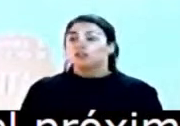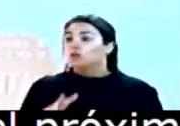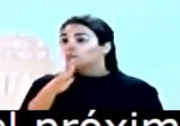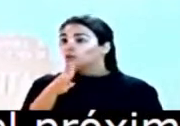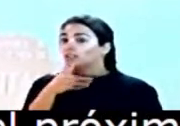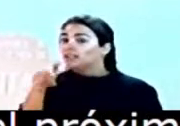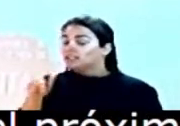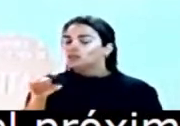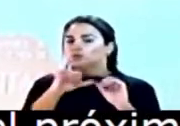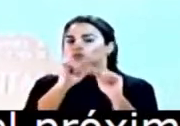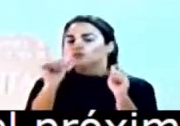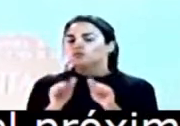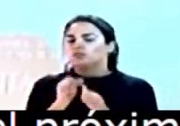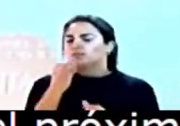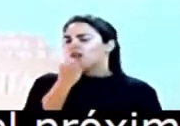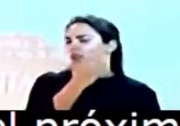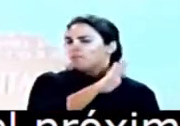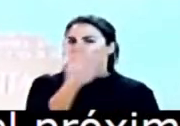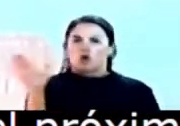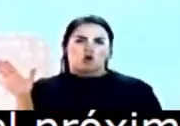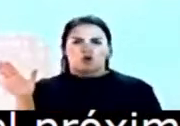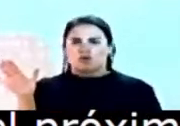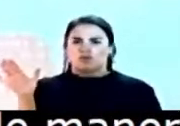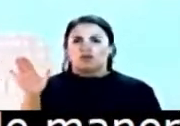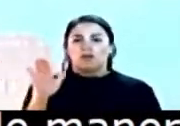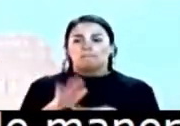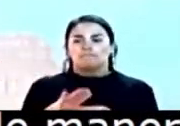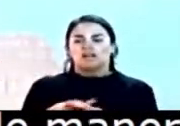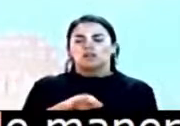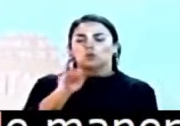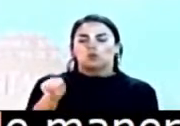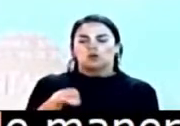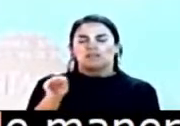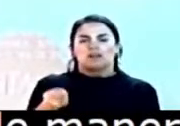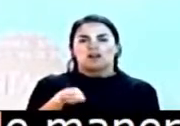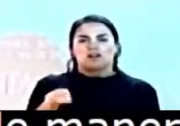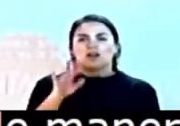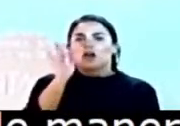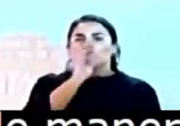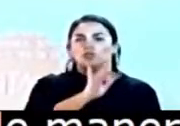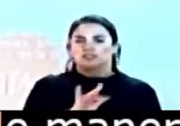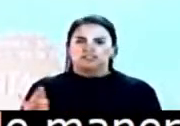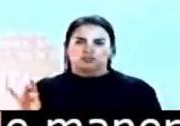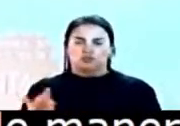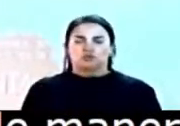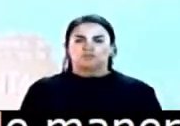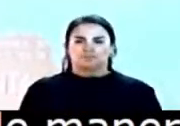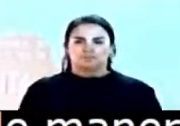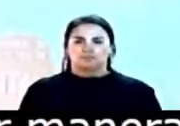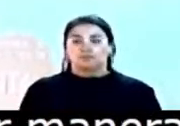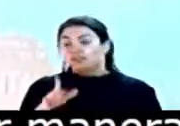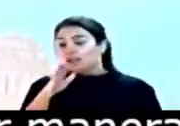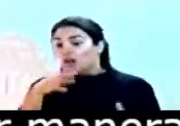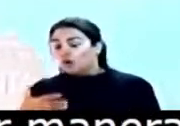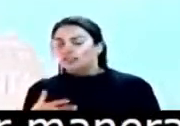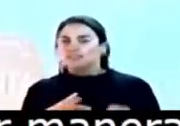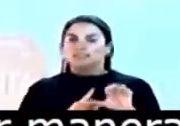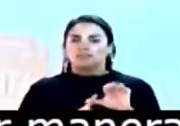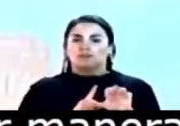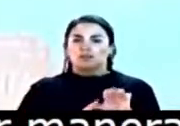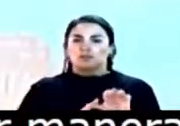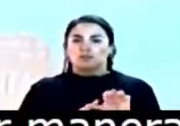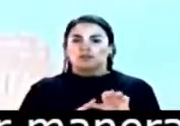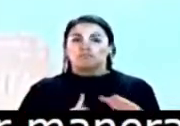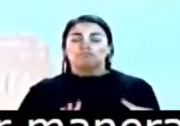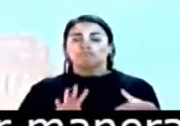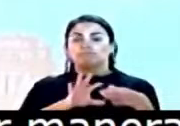la mejor manera de cuidar a nuestros hijos y a nuestras hijas. Ahora mismo Extremadura, junto con